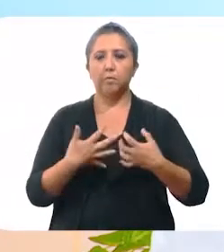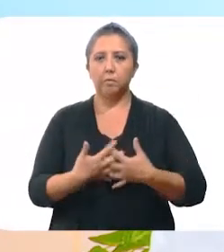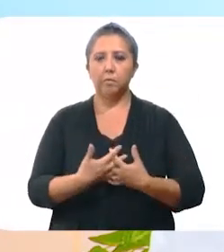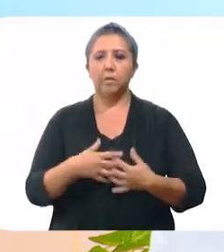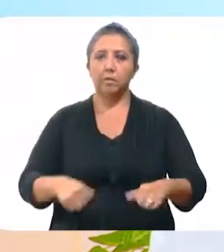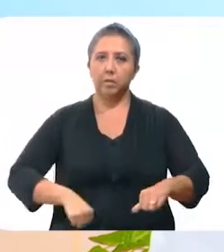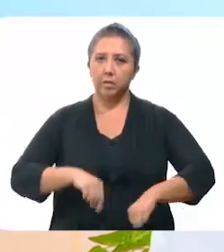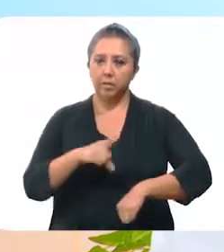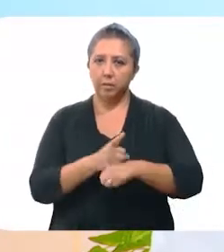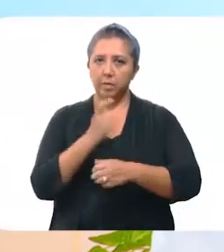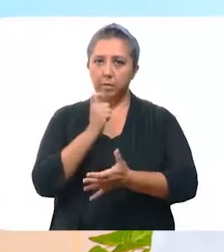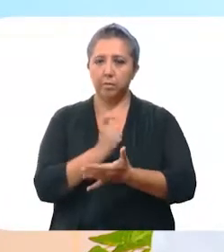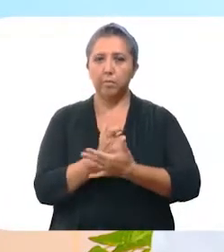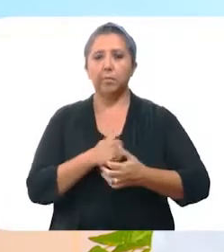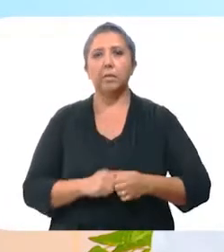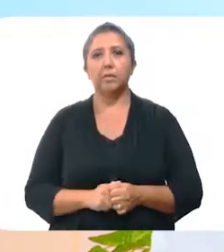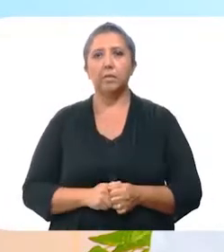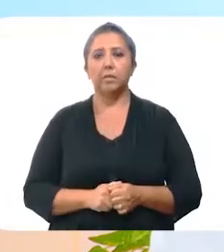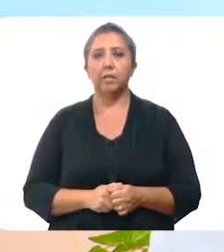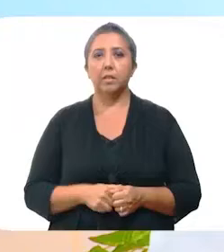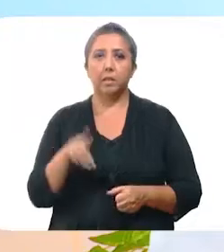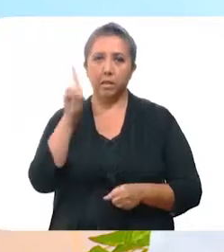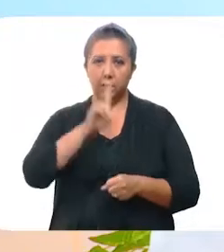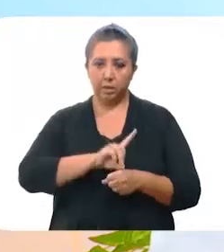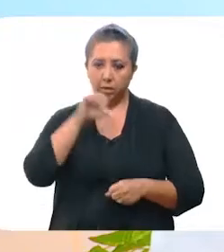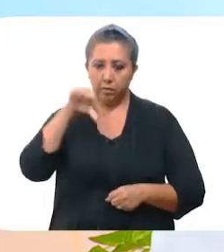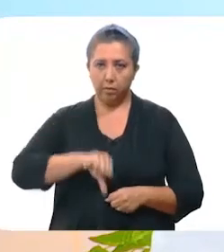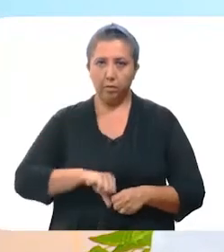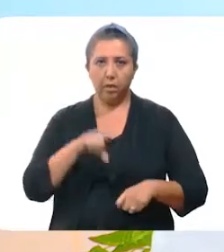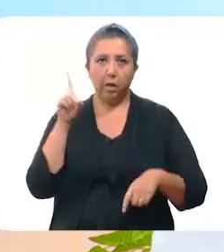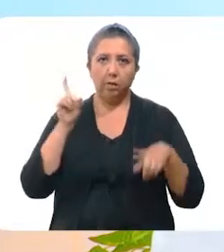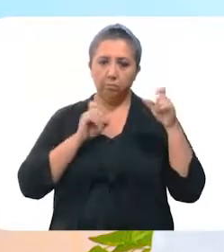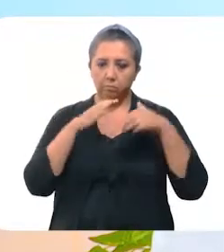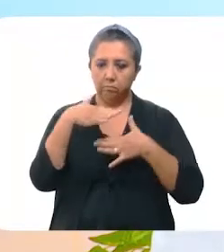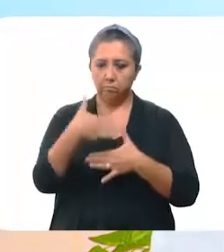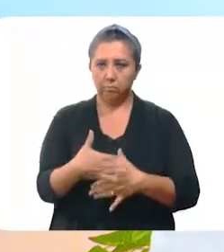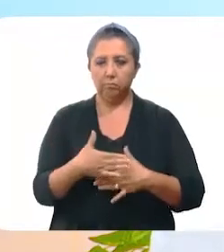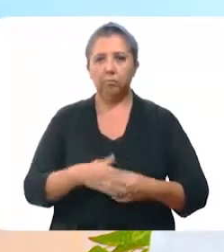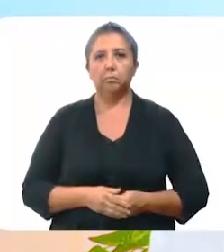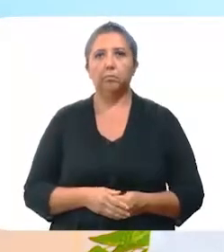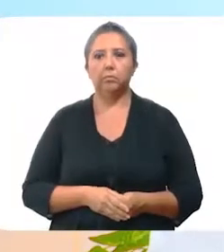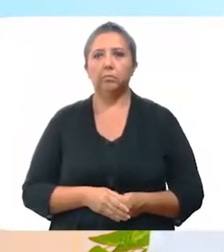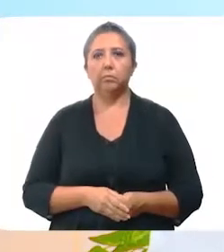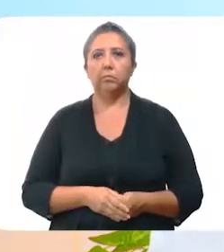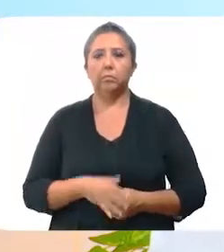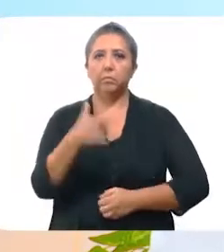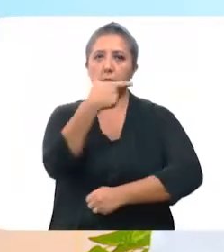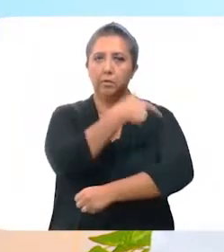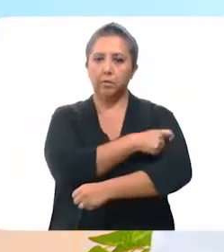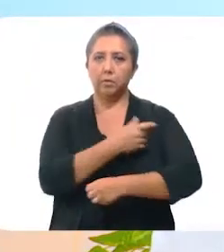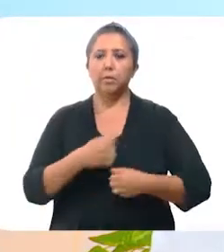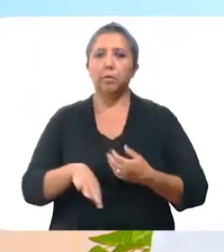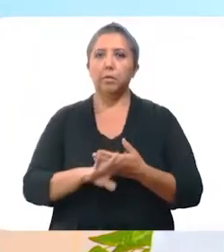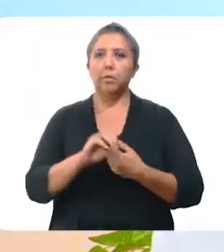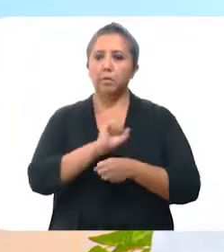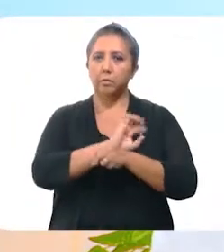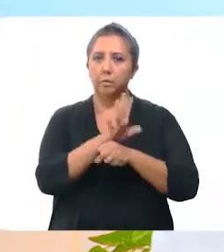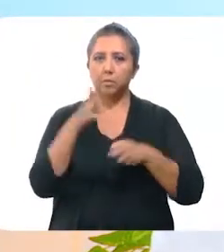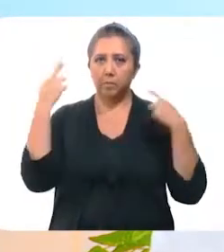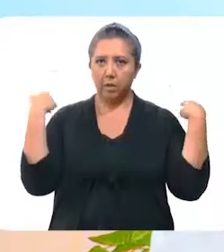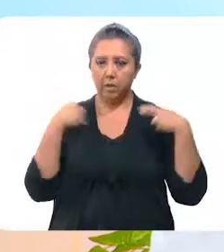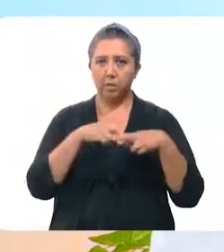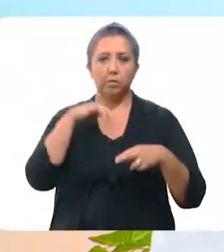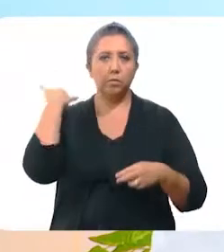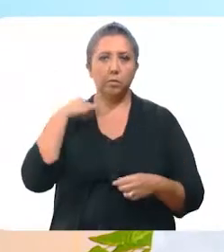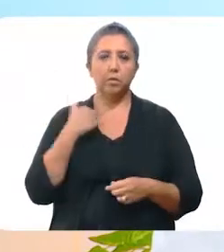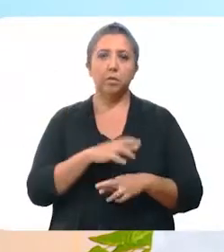operación de las actividades económicas, que al día de hoy presentan alguna restricción. La vacunación contra el coronavirus de los maestros